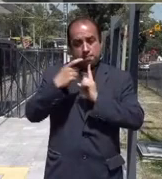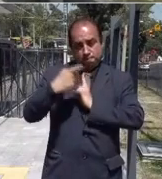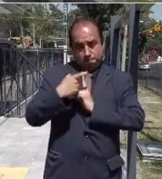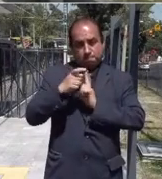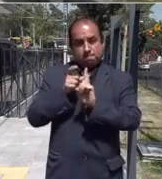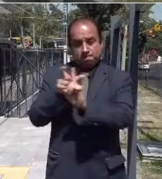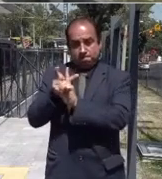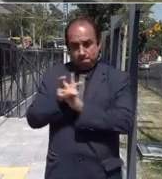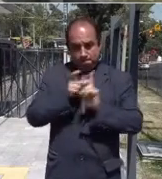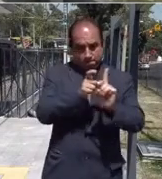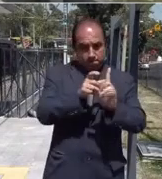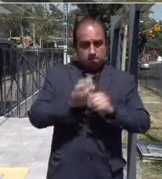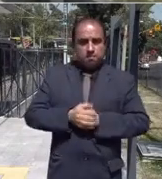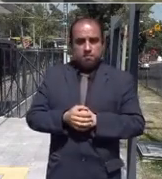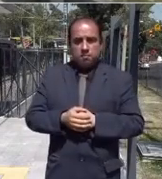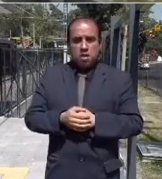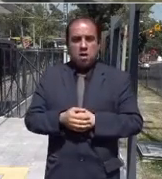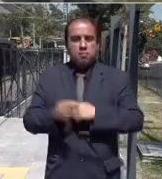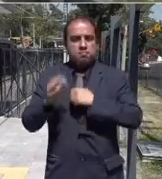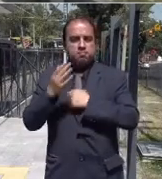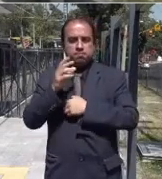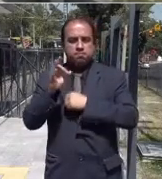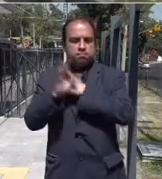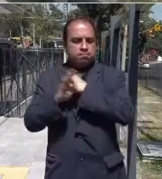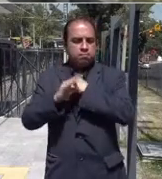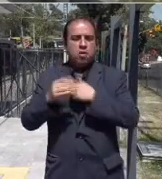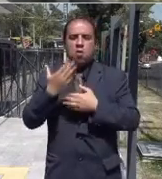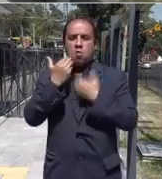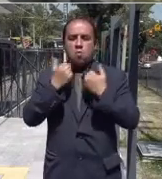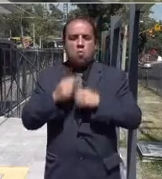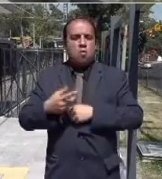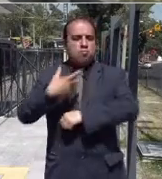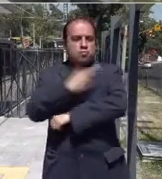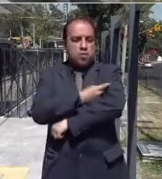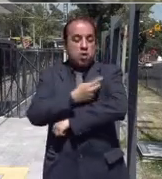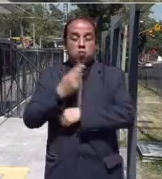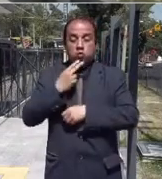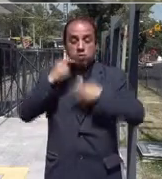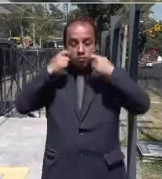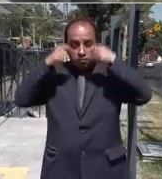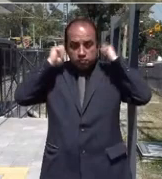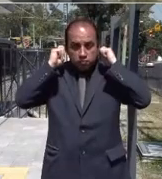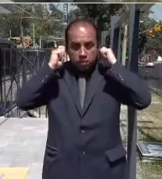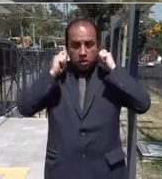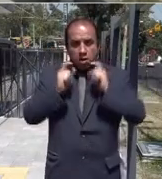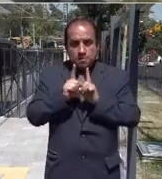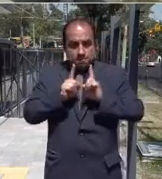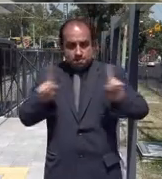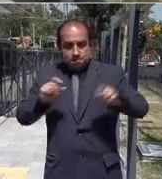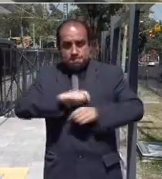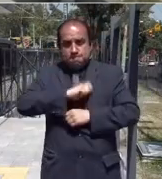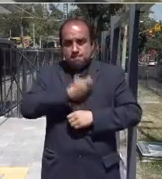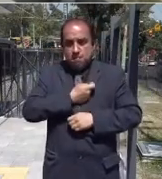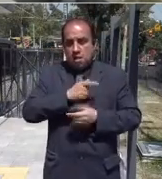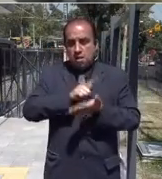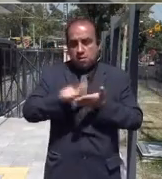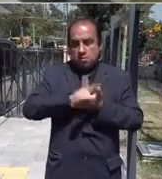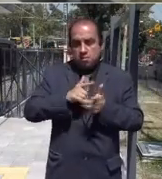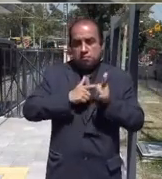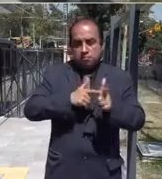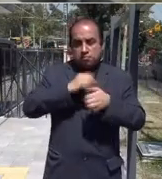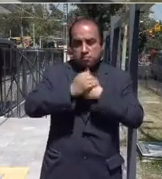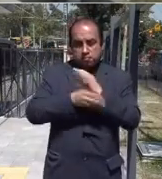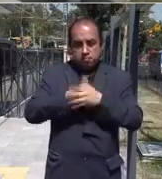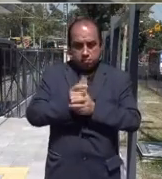a los demás. Mientras no haya vacuna, usa cubrebocas, sana distancia y limpieza frecuente de manos. Si tienes síntomas,